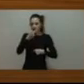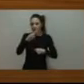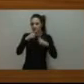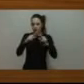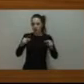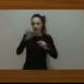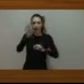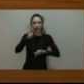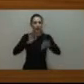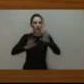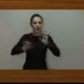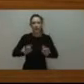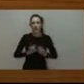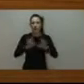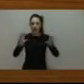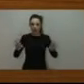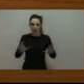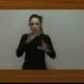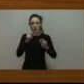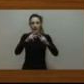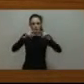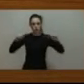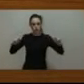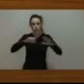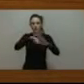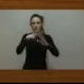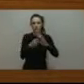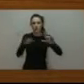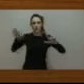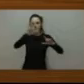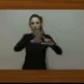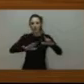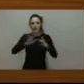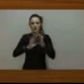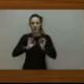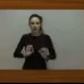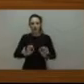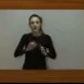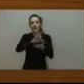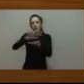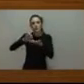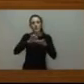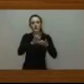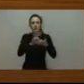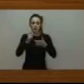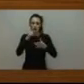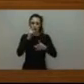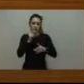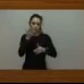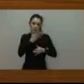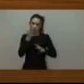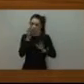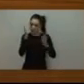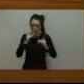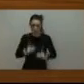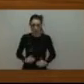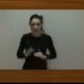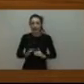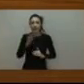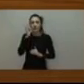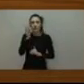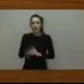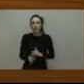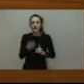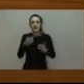Para que se extienda a toda Asturias, especialmente a los municipios que no cuentan con ella y a los ejes de gran confluencia de trabajadores